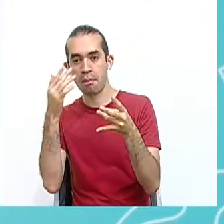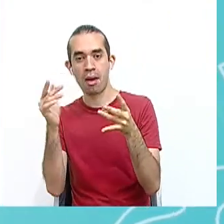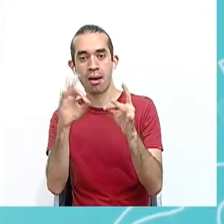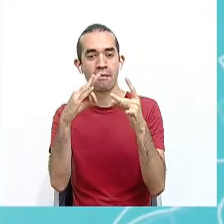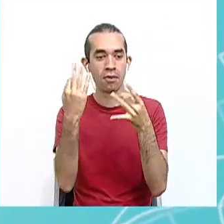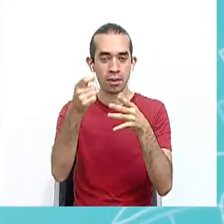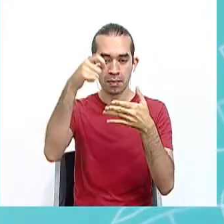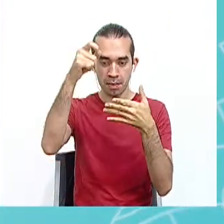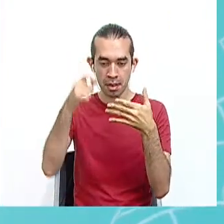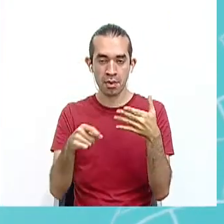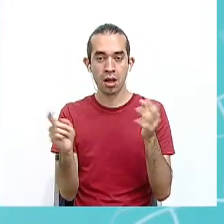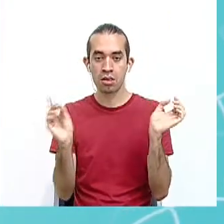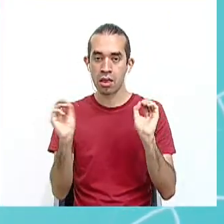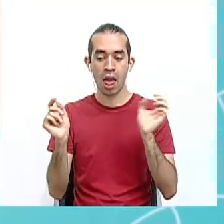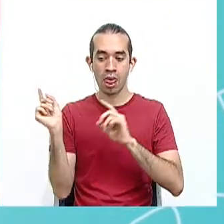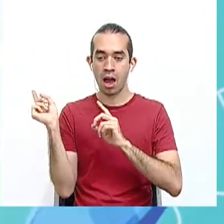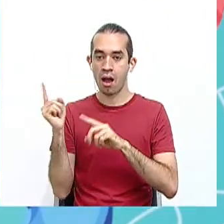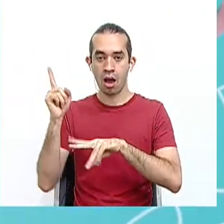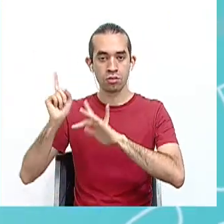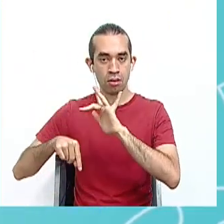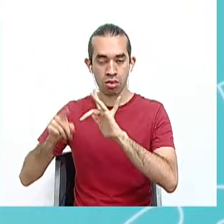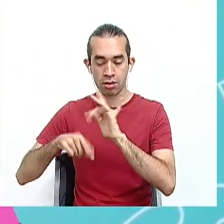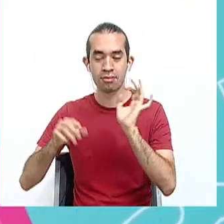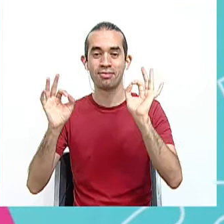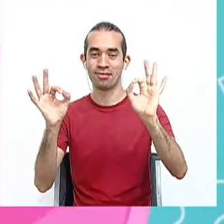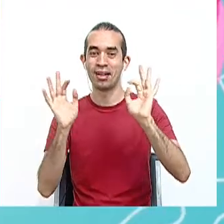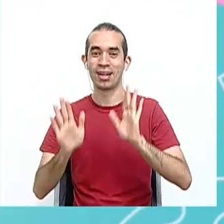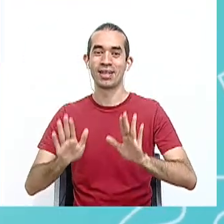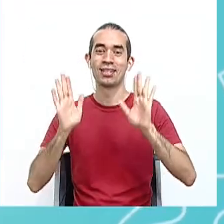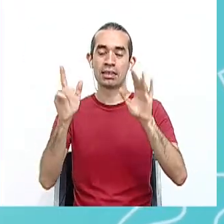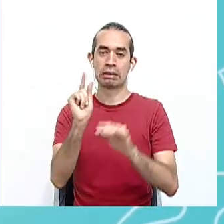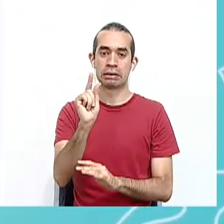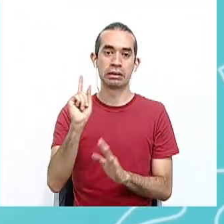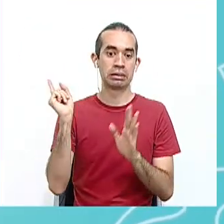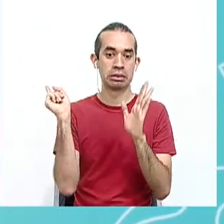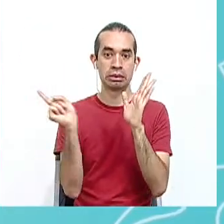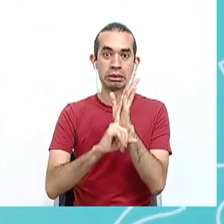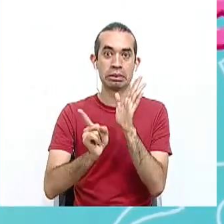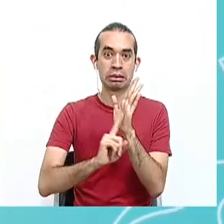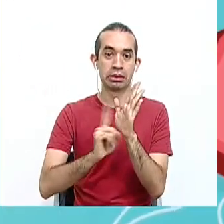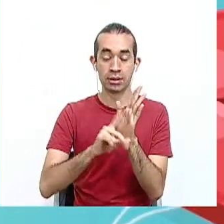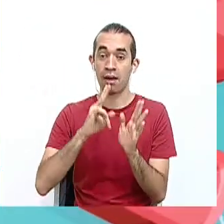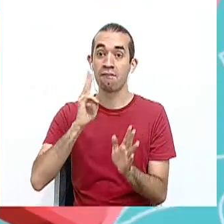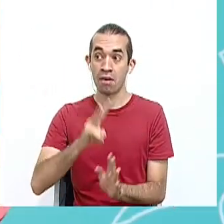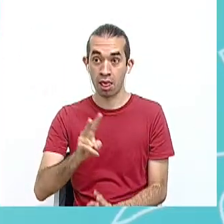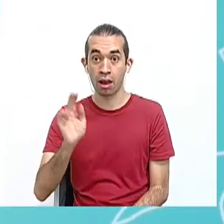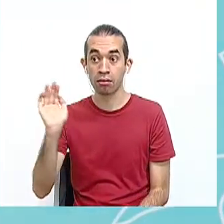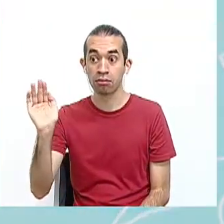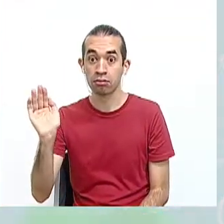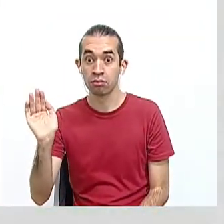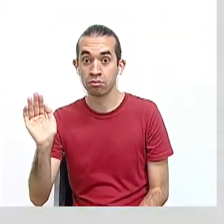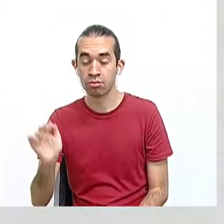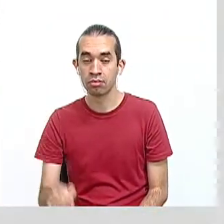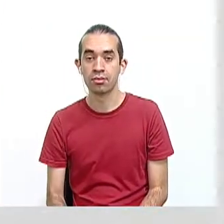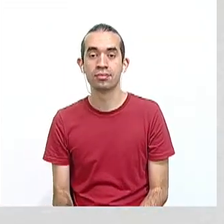perfecto, no vamos a poner ausentes hoy, genial. Porque ya va a sonar el timbre, ¿verdad, señor productor? ¿Qué suena el timbre?